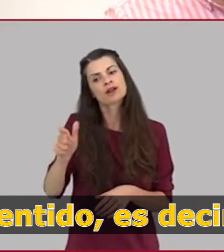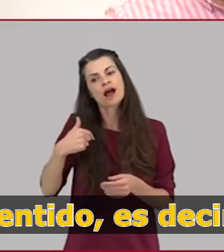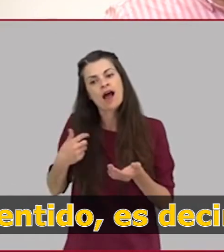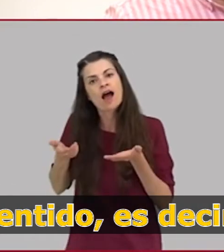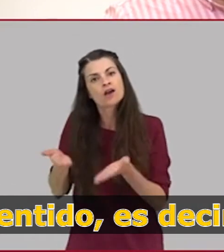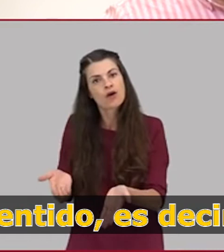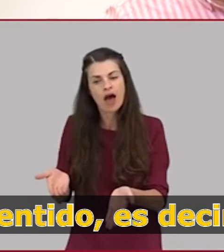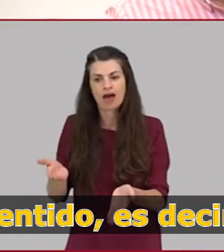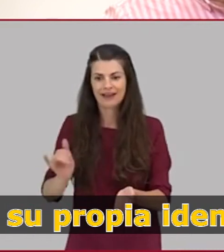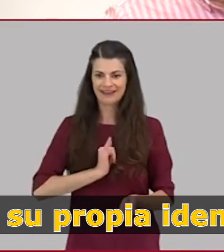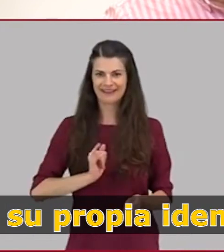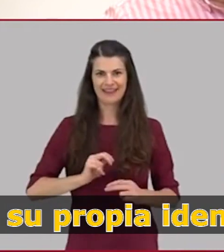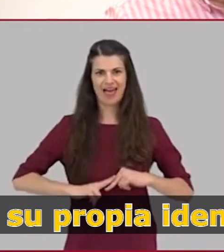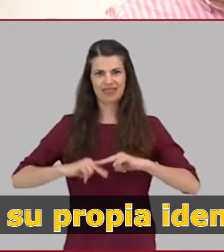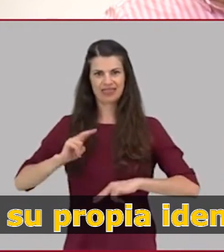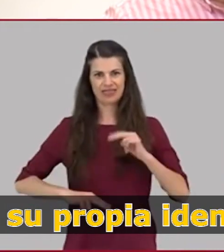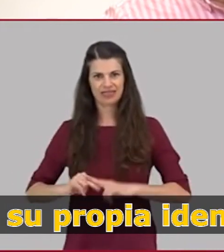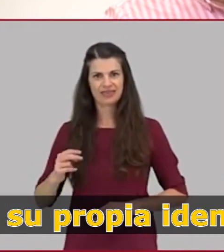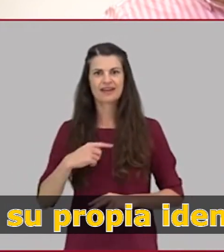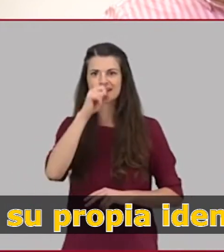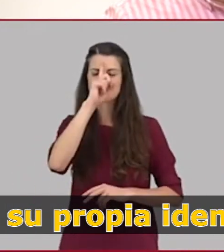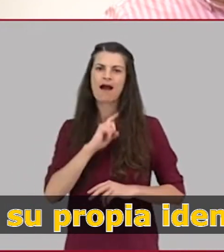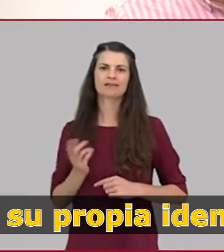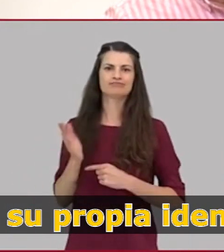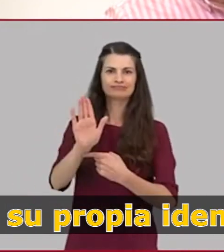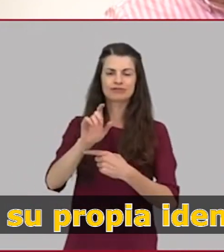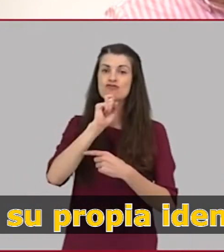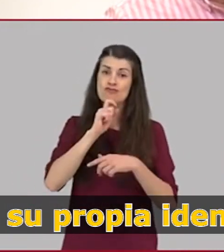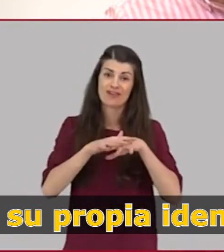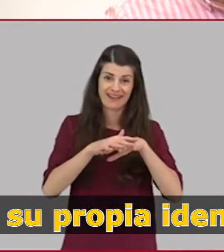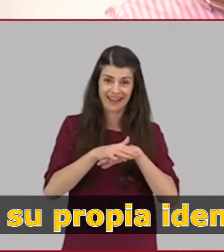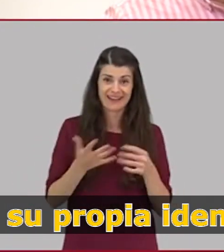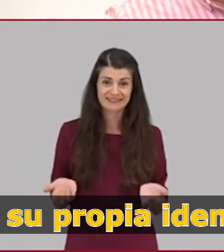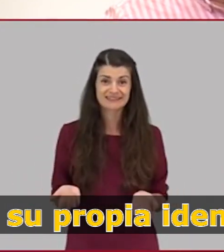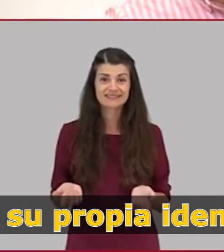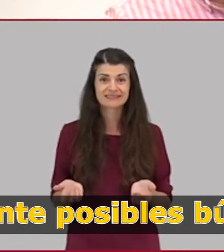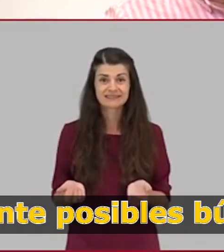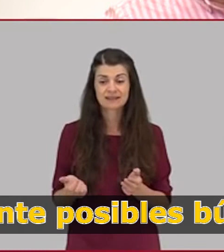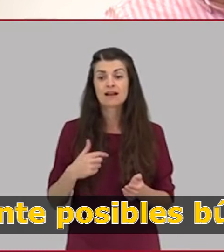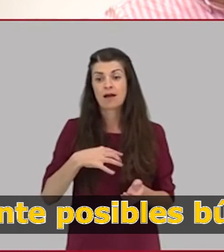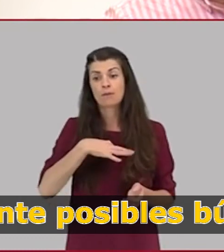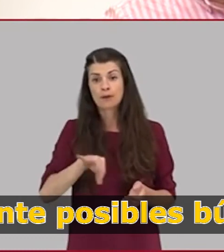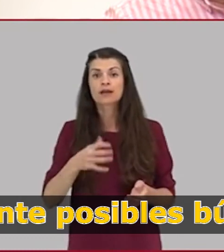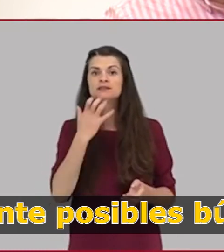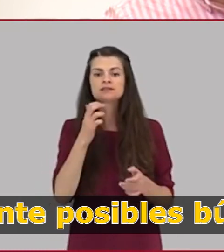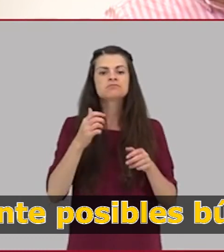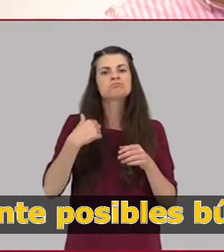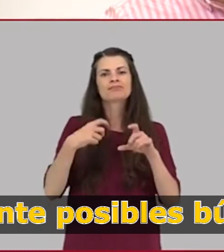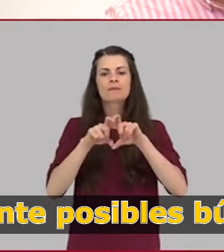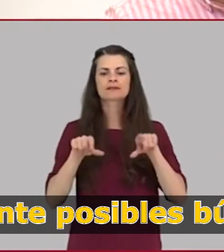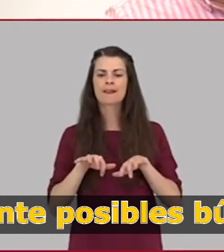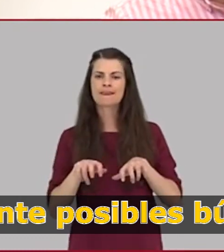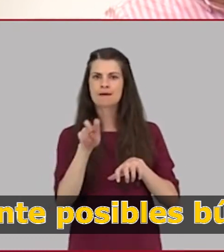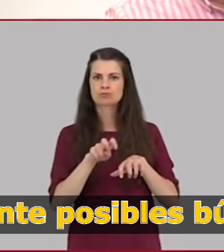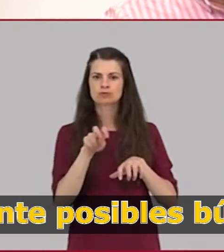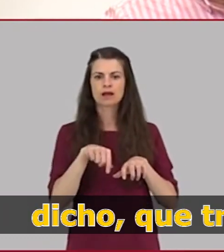las personas a construir su propia identidad, ¿no? Su propia imagen, de forma que ante posibles